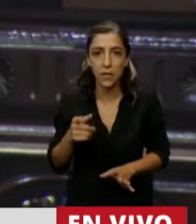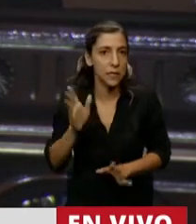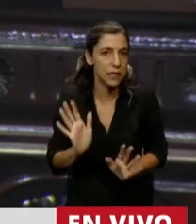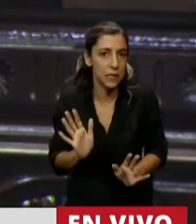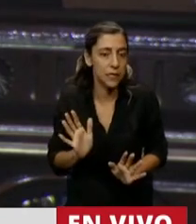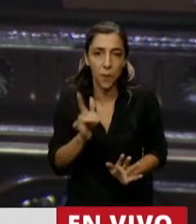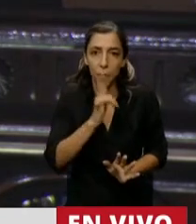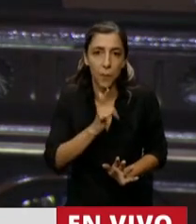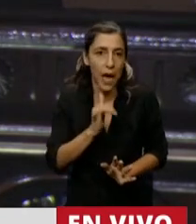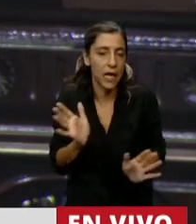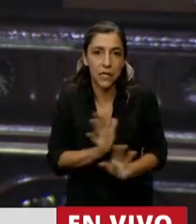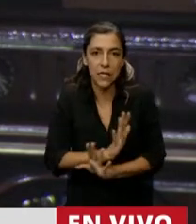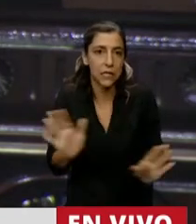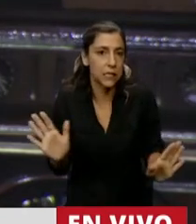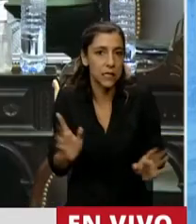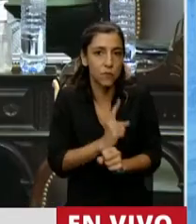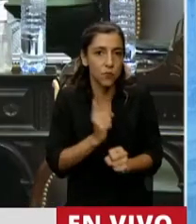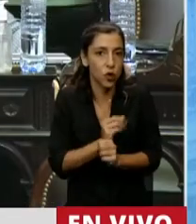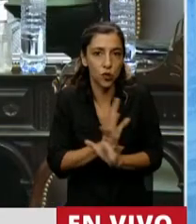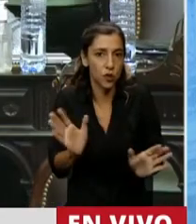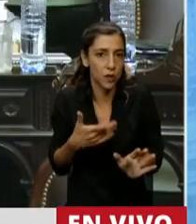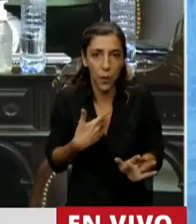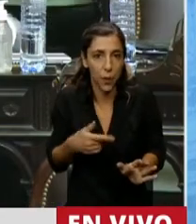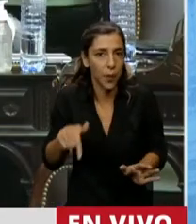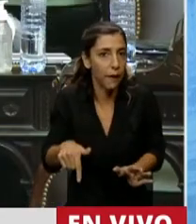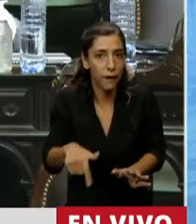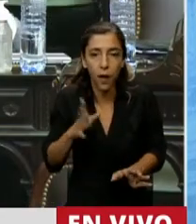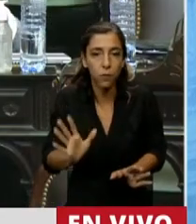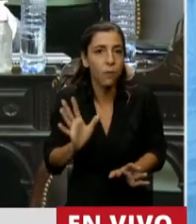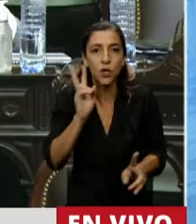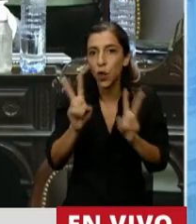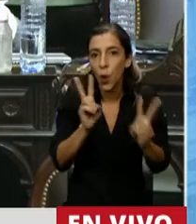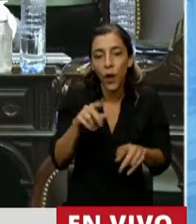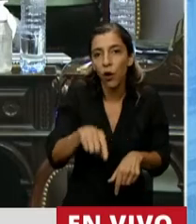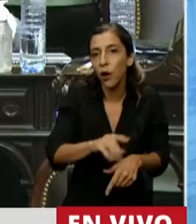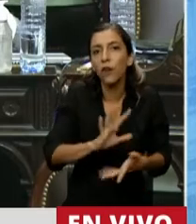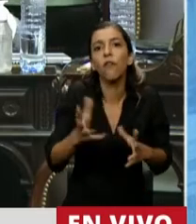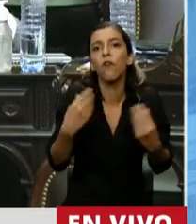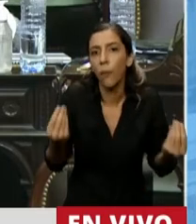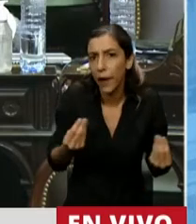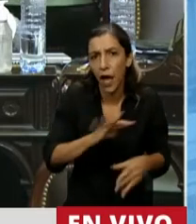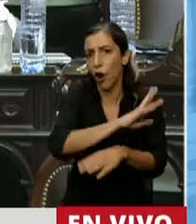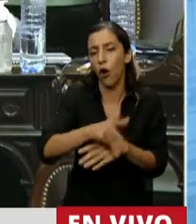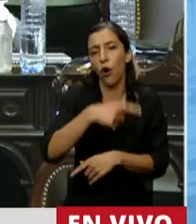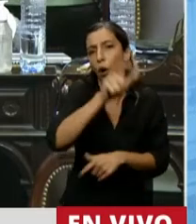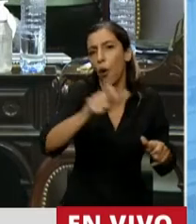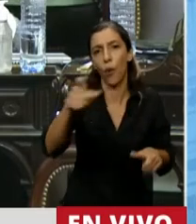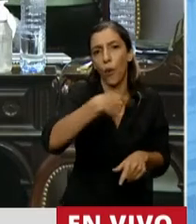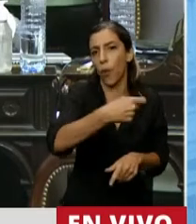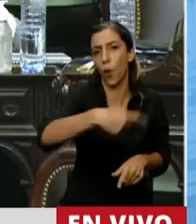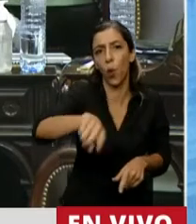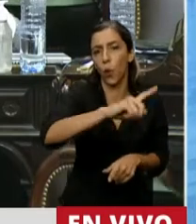saqueo, no tiene otro nombre. No son mis palabras, sino las del actual gobernador de la provincia de Buenos Aires en el 2017,